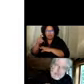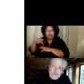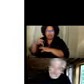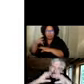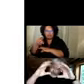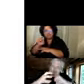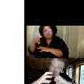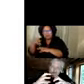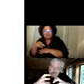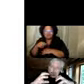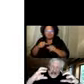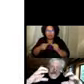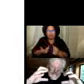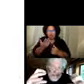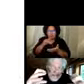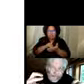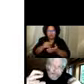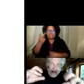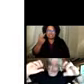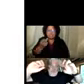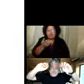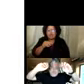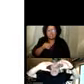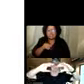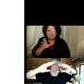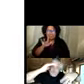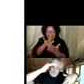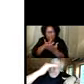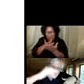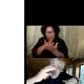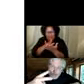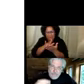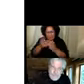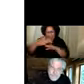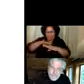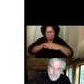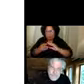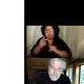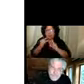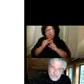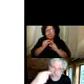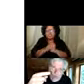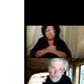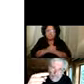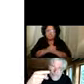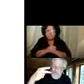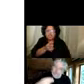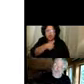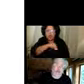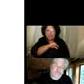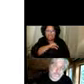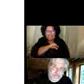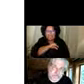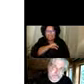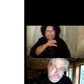bueno, ese punto principal o el esfuerzo principal de la Alianza Nacional de Proveedores de Soporte Directo. Porque justo en medio de ese diagrama